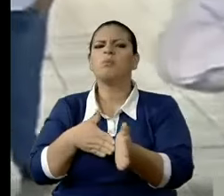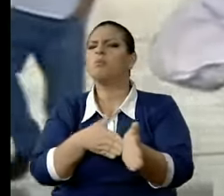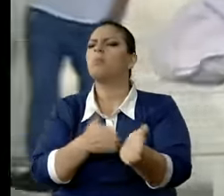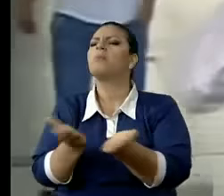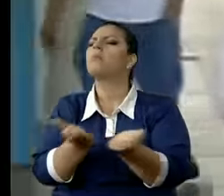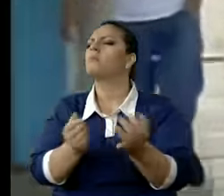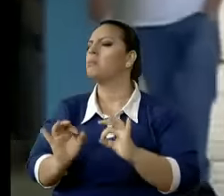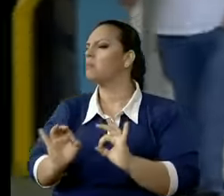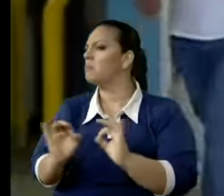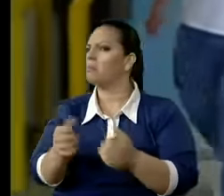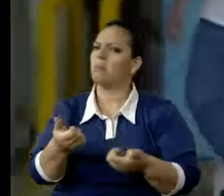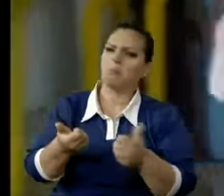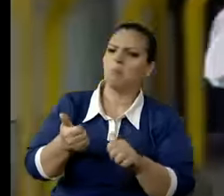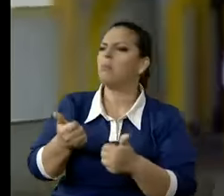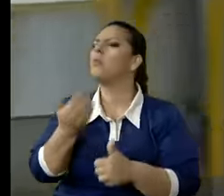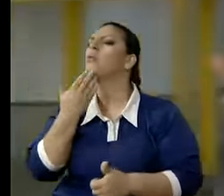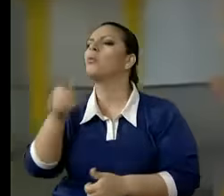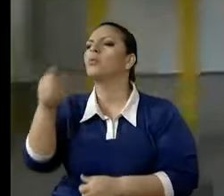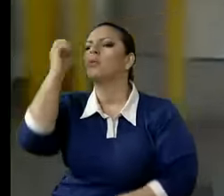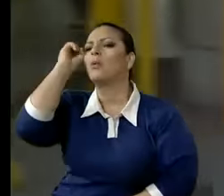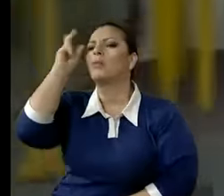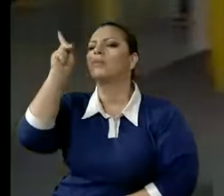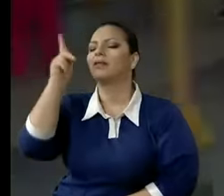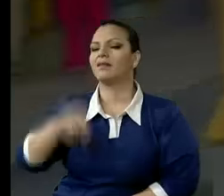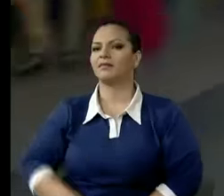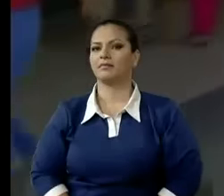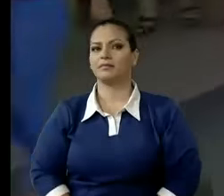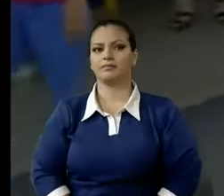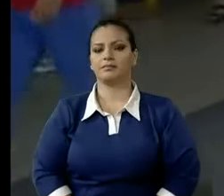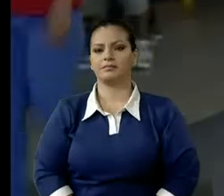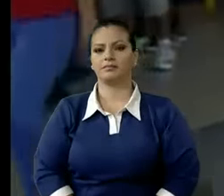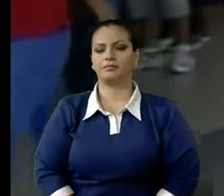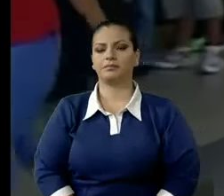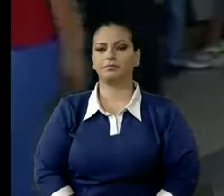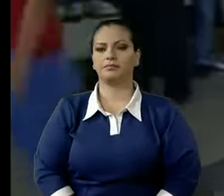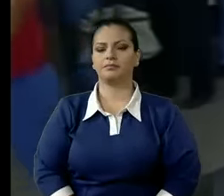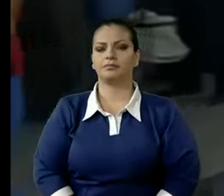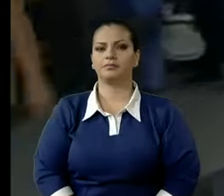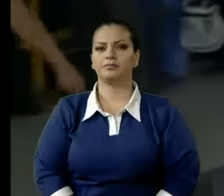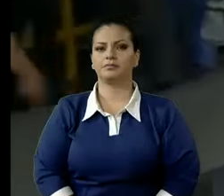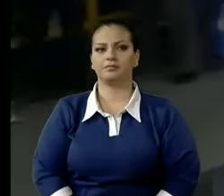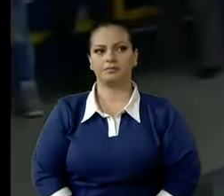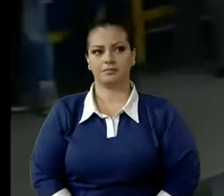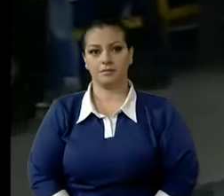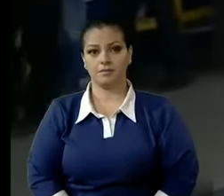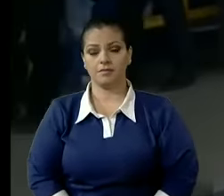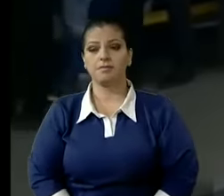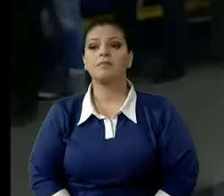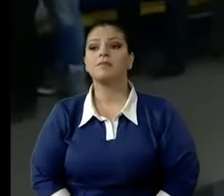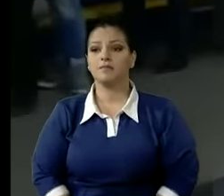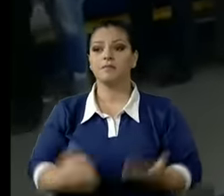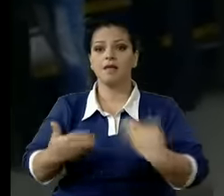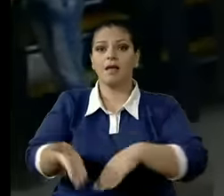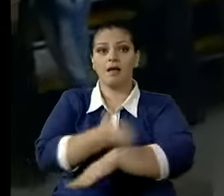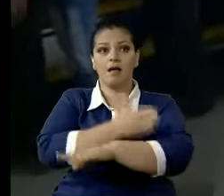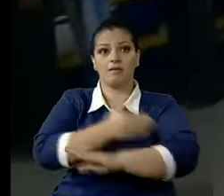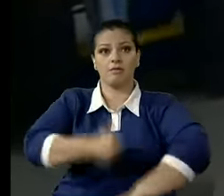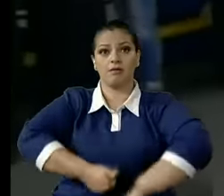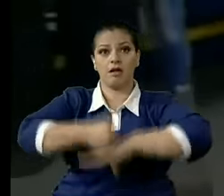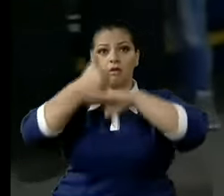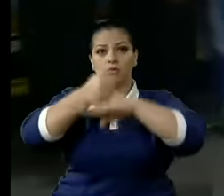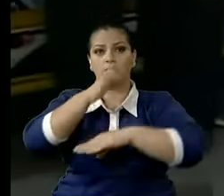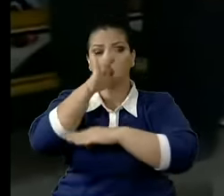es su opinión, cuál es su postura ante el inminente incremento en el costo del pasaje de